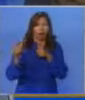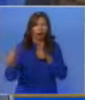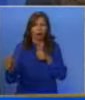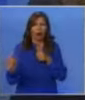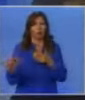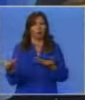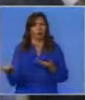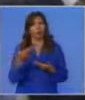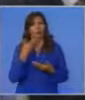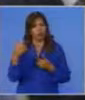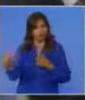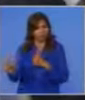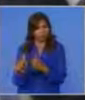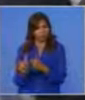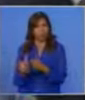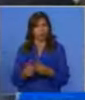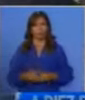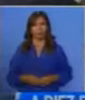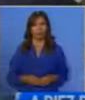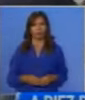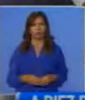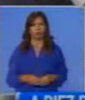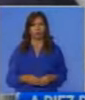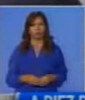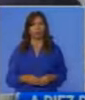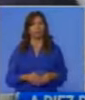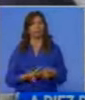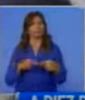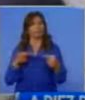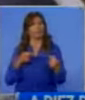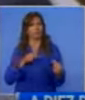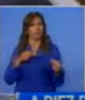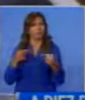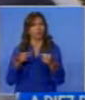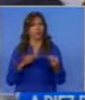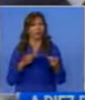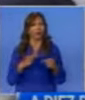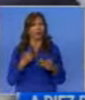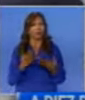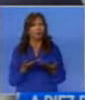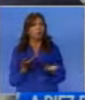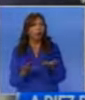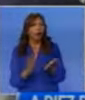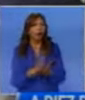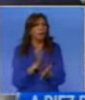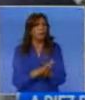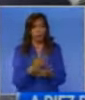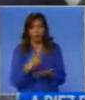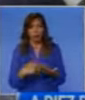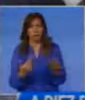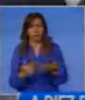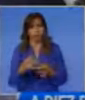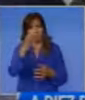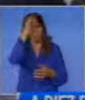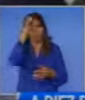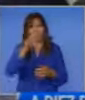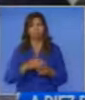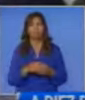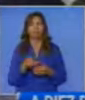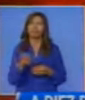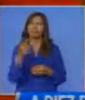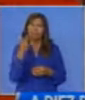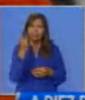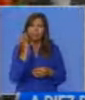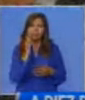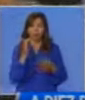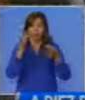lejanos. No te van a amar entre las clases y ni siquiera uno sabe en qué escuela le va a tocar al niño. Son padres de familia que a